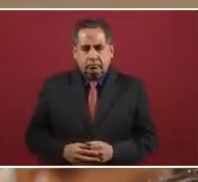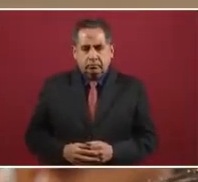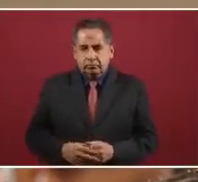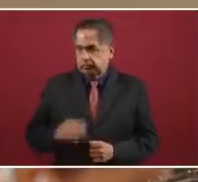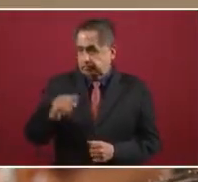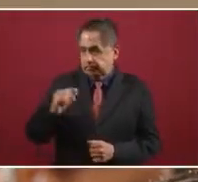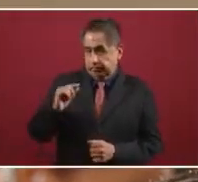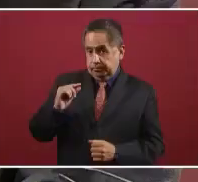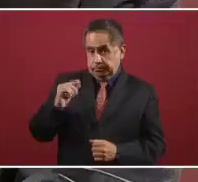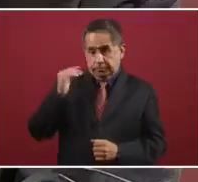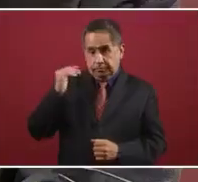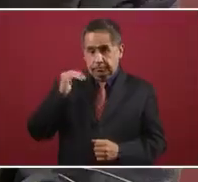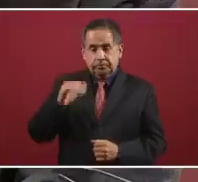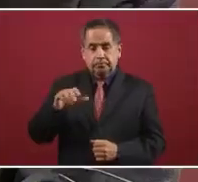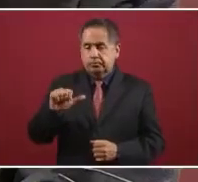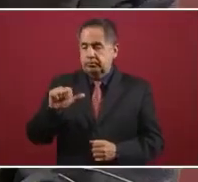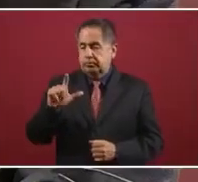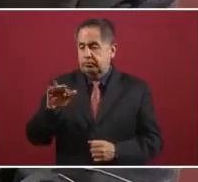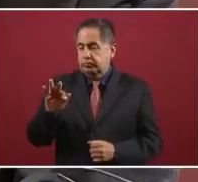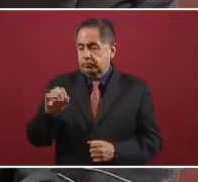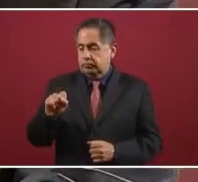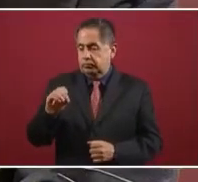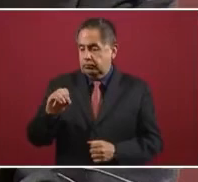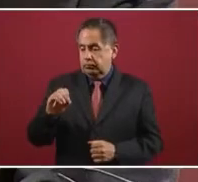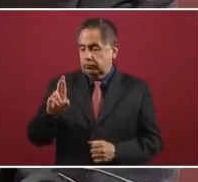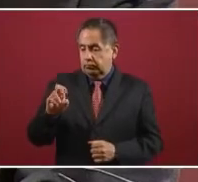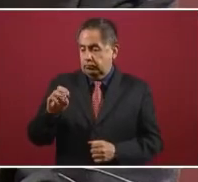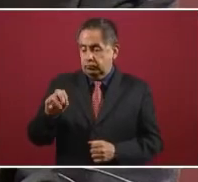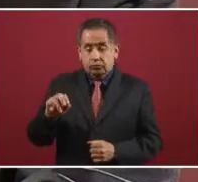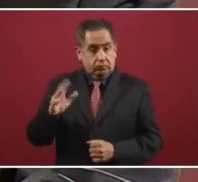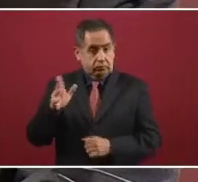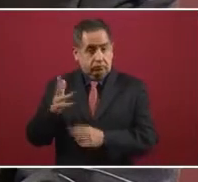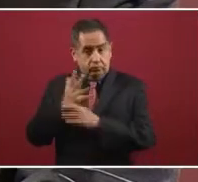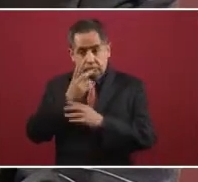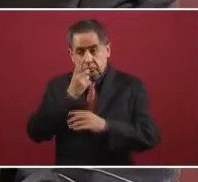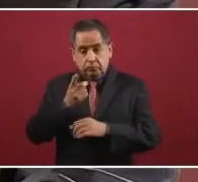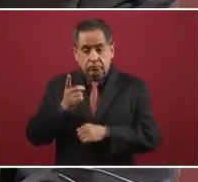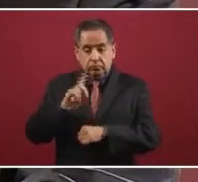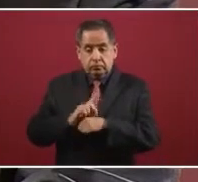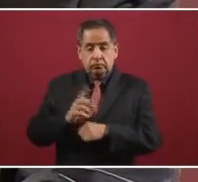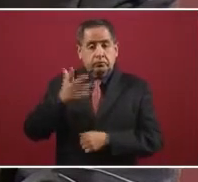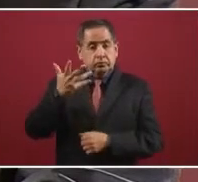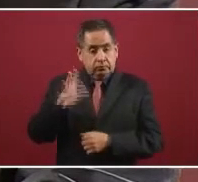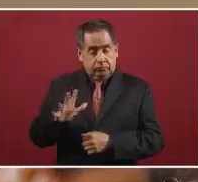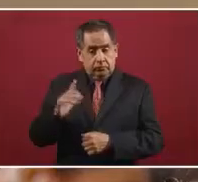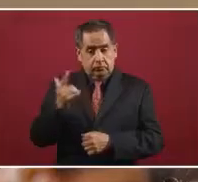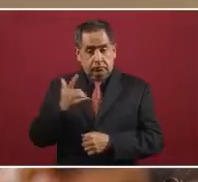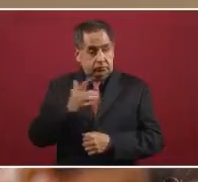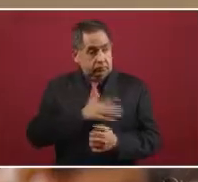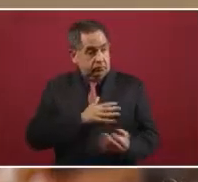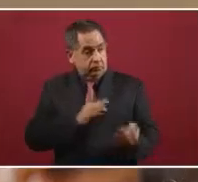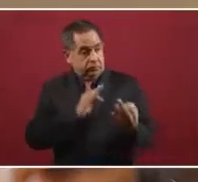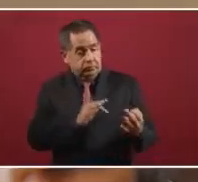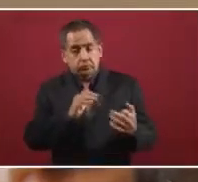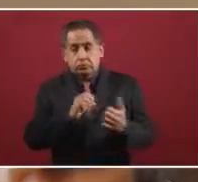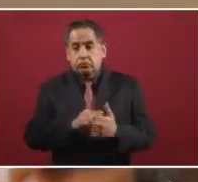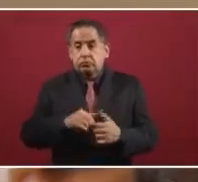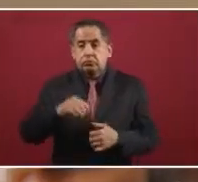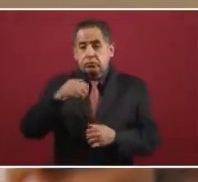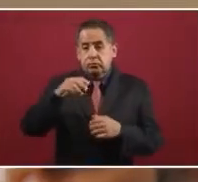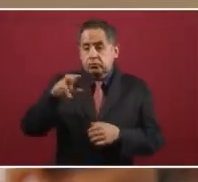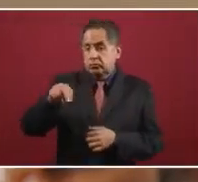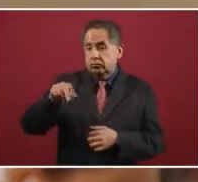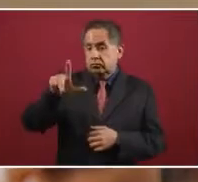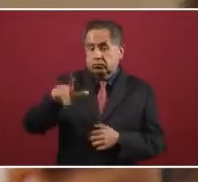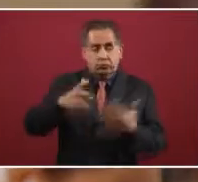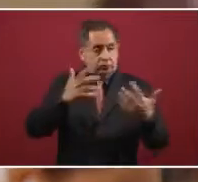días Alfonso Romo comentó que el 10 de julio usted, ante empresarios de Nuevo León, creo que de